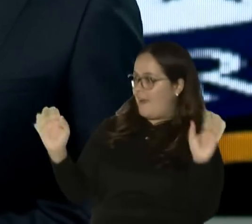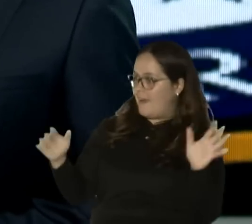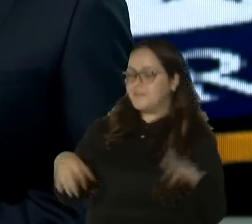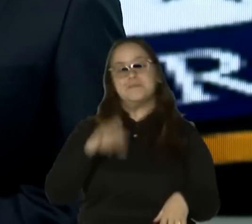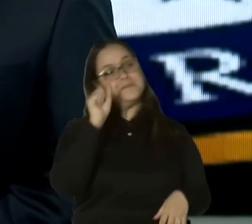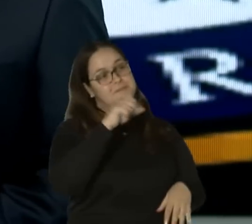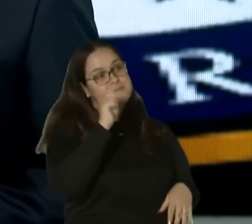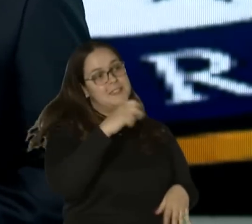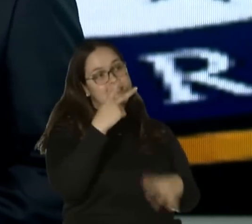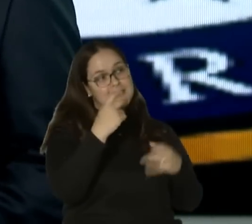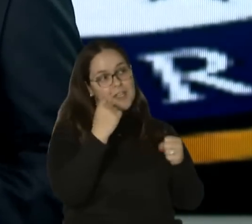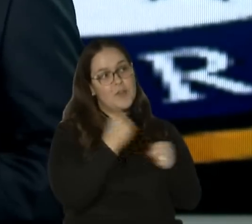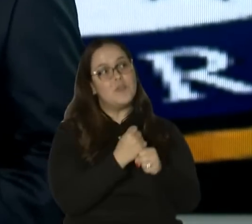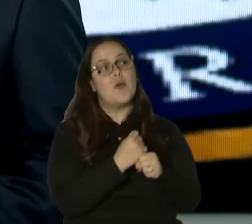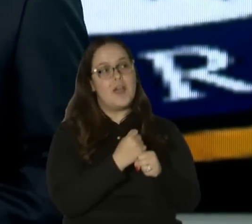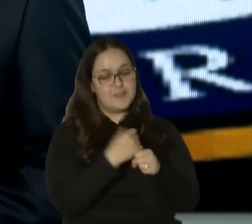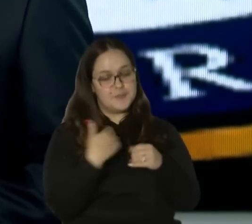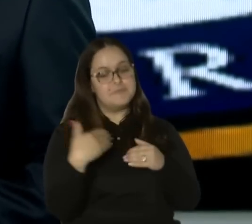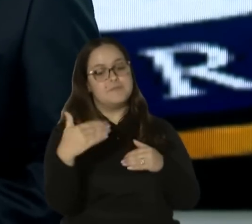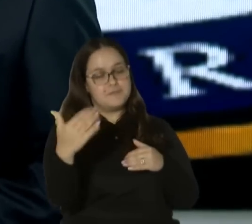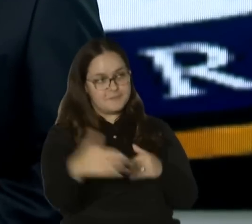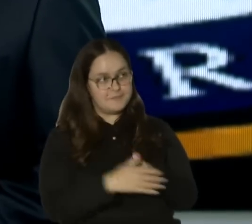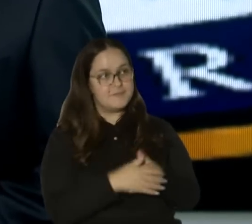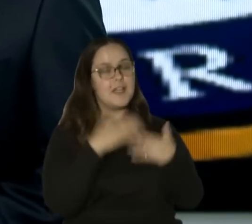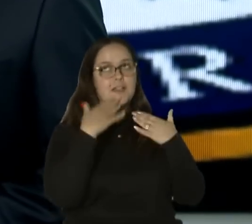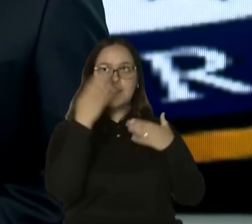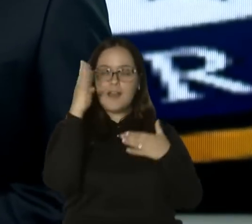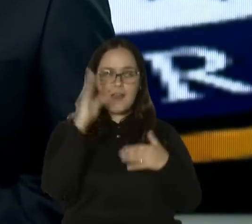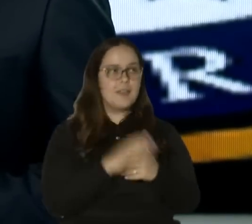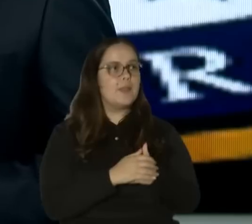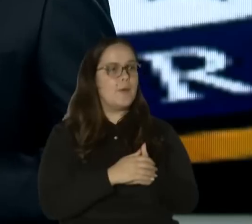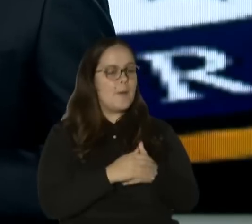a Dios, logramos pagar las horas extras a los compañeros.